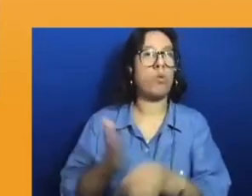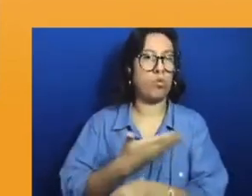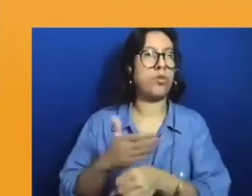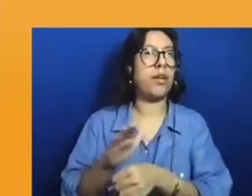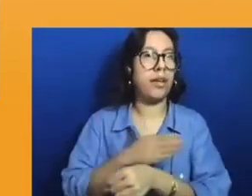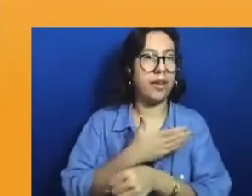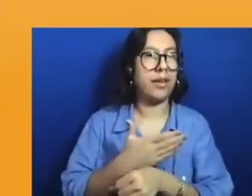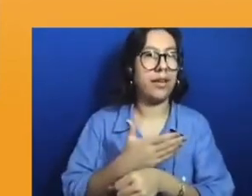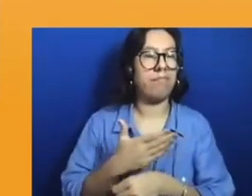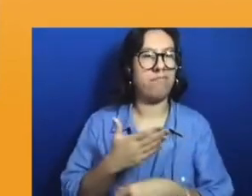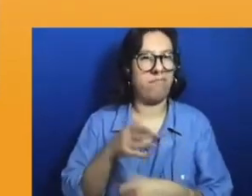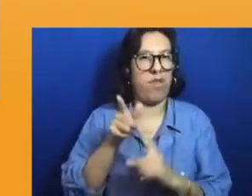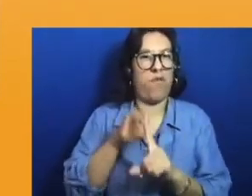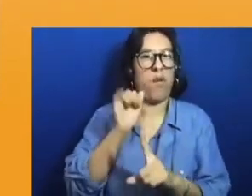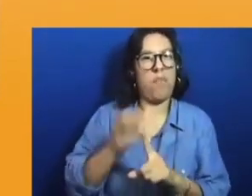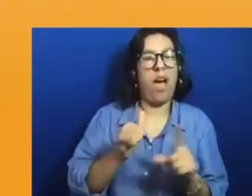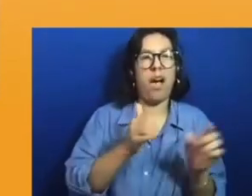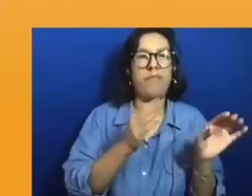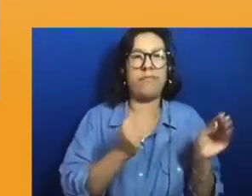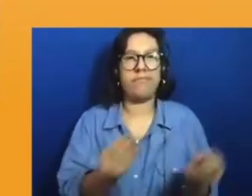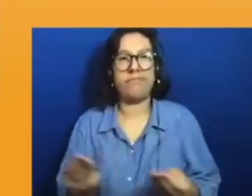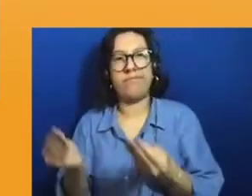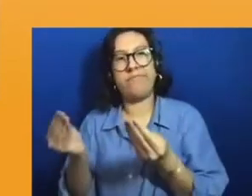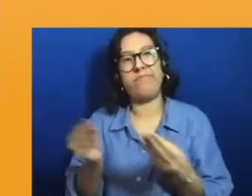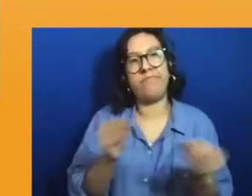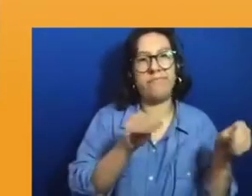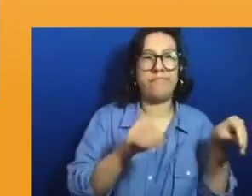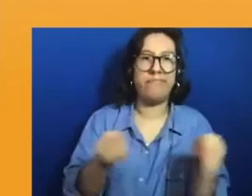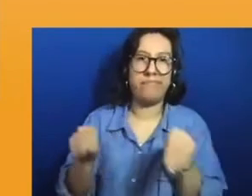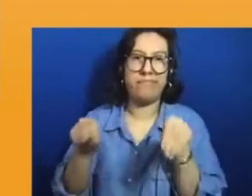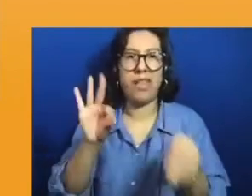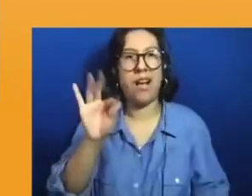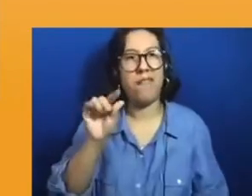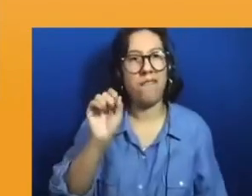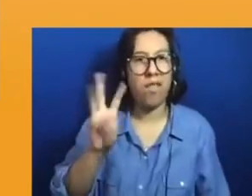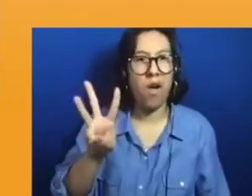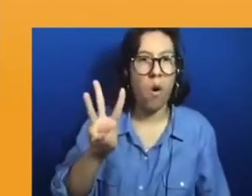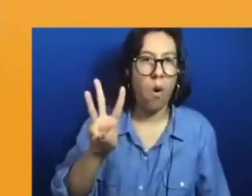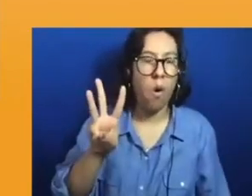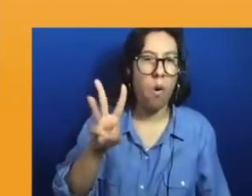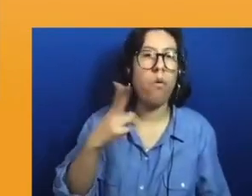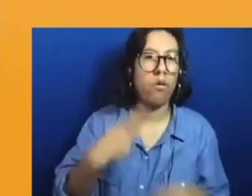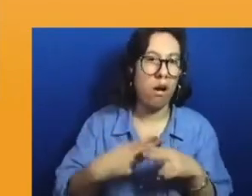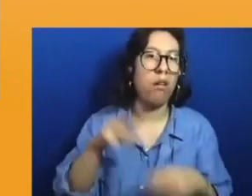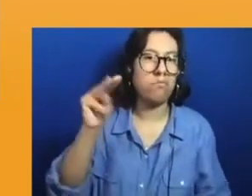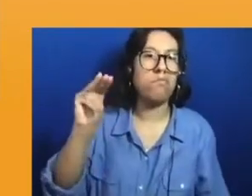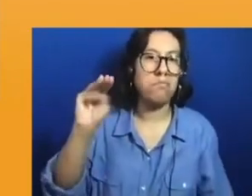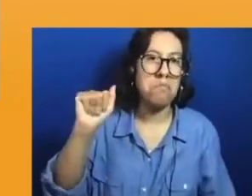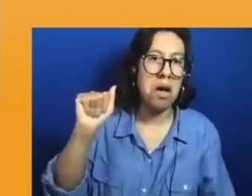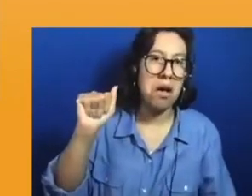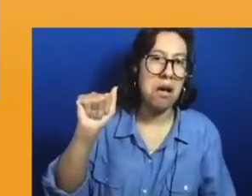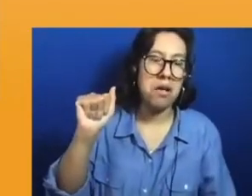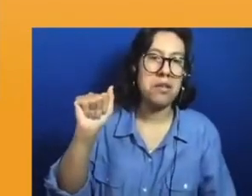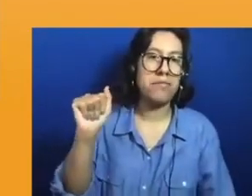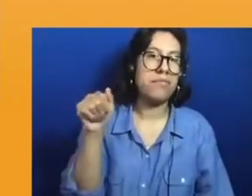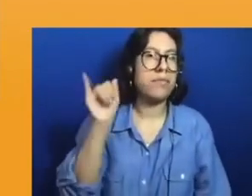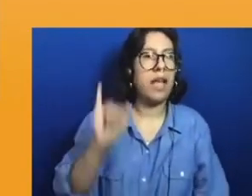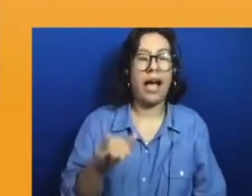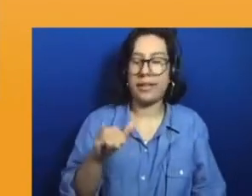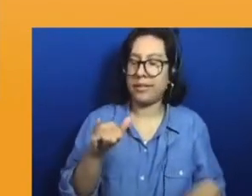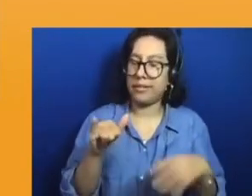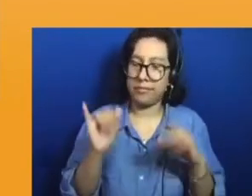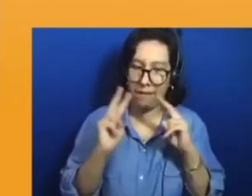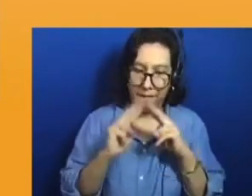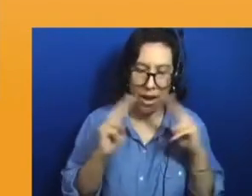Viene dentro de ese fluir del movimiento, Neina. Se llama ma. Y es muy,